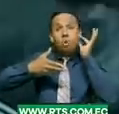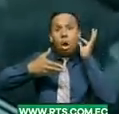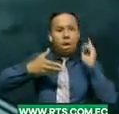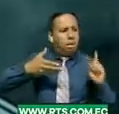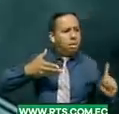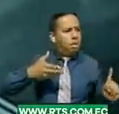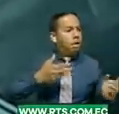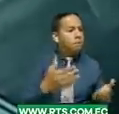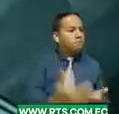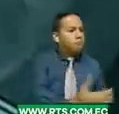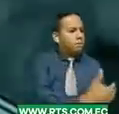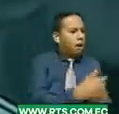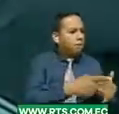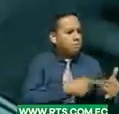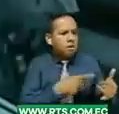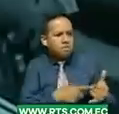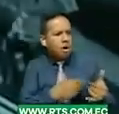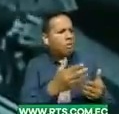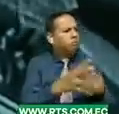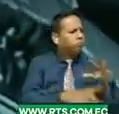los celulares del personal.